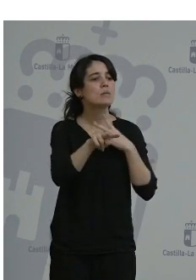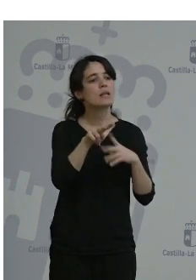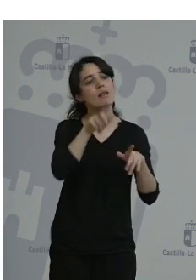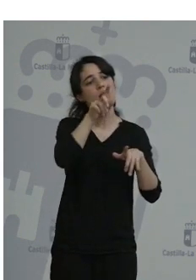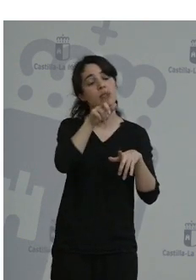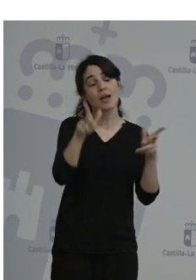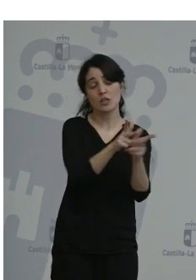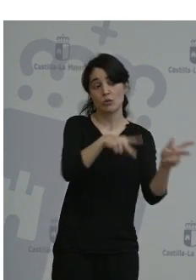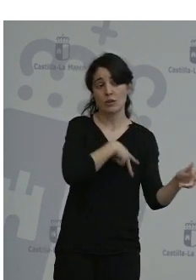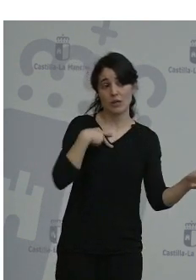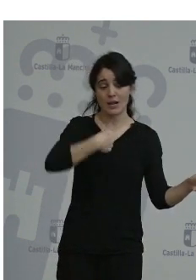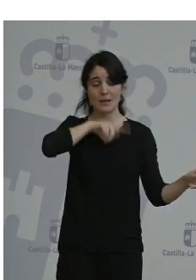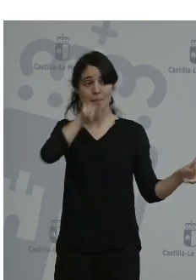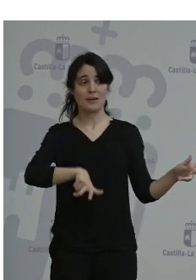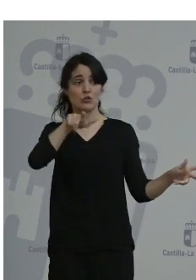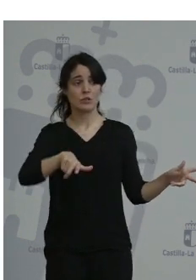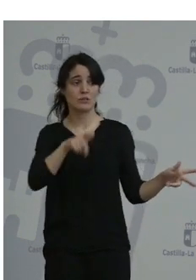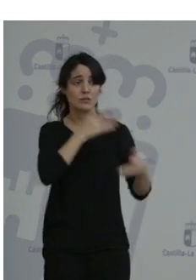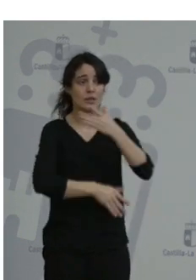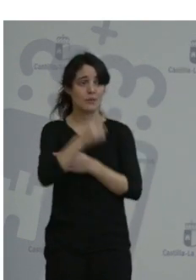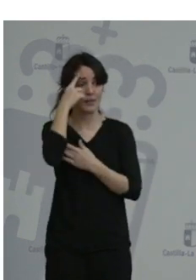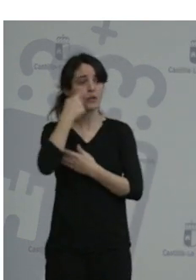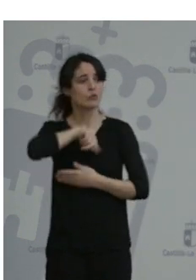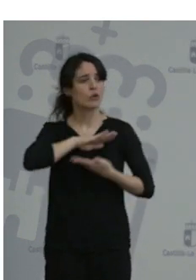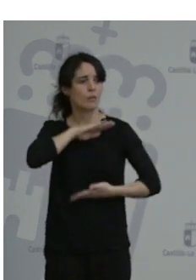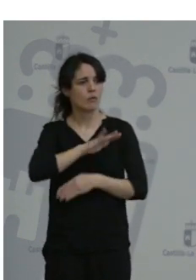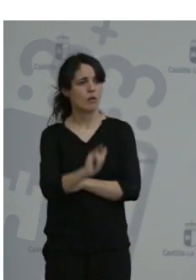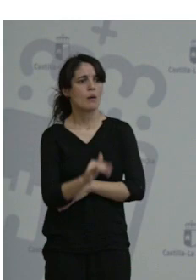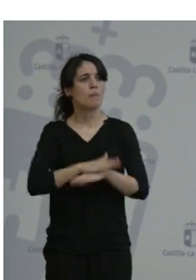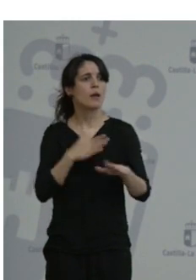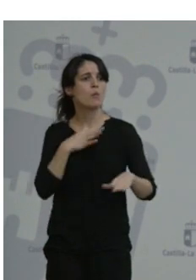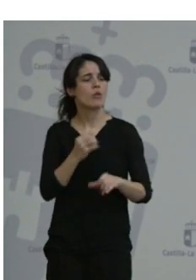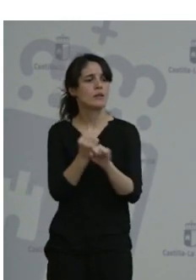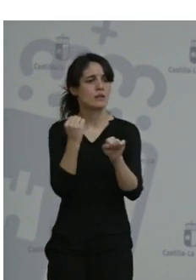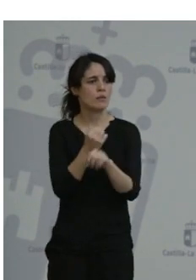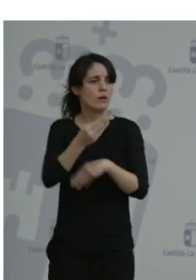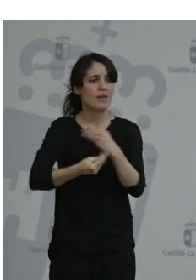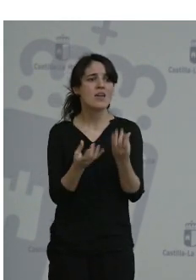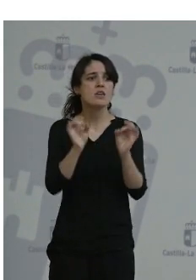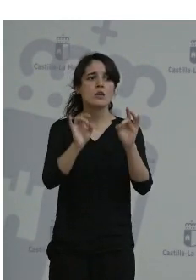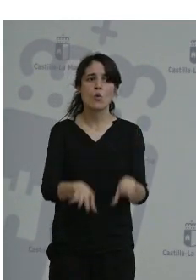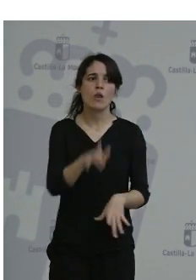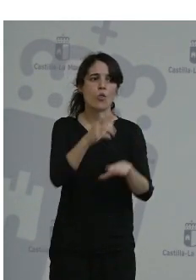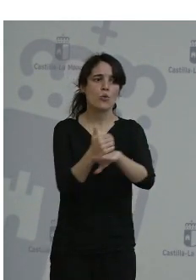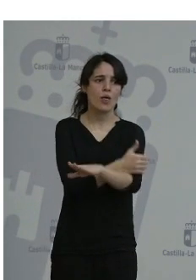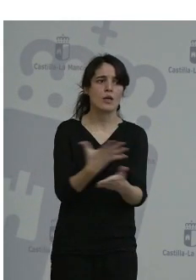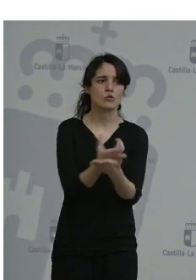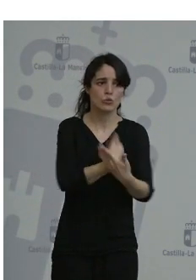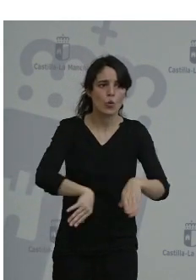con discapacidad intelectual tenemos para desempeñar un trabajo, como cualquier ciudadano de pleno derecho.